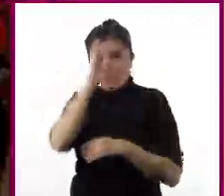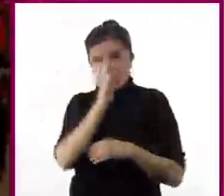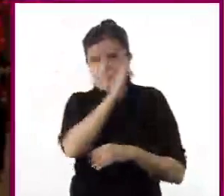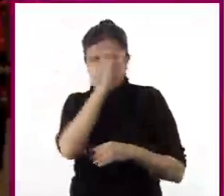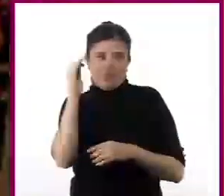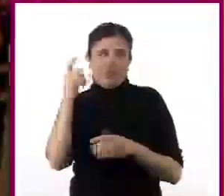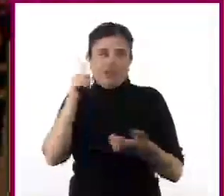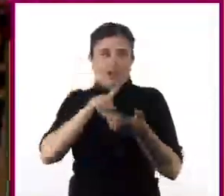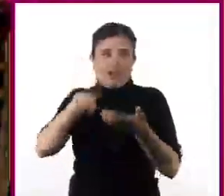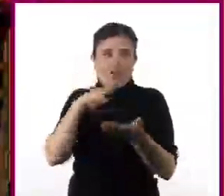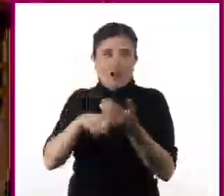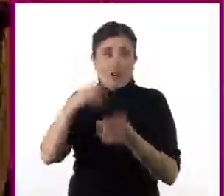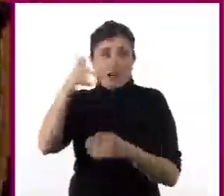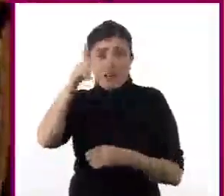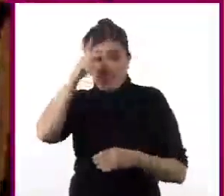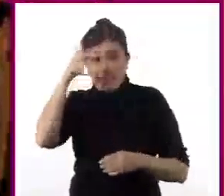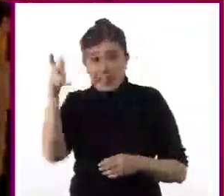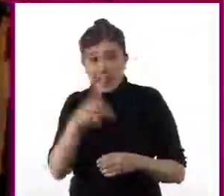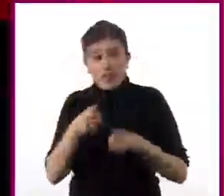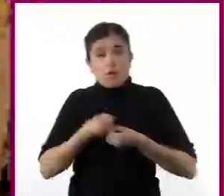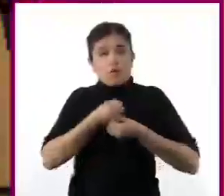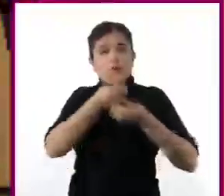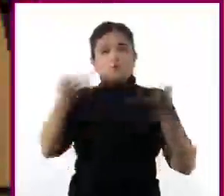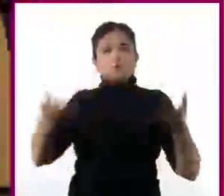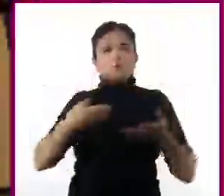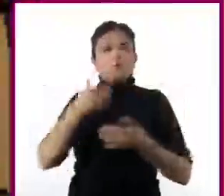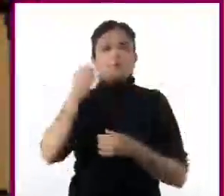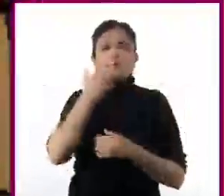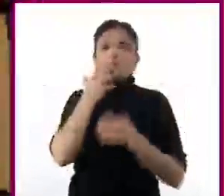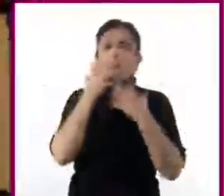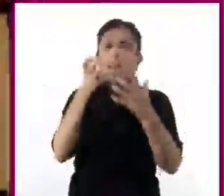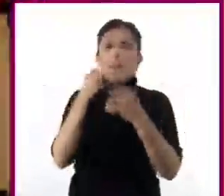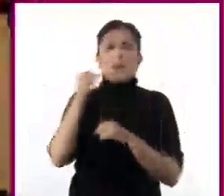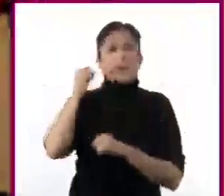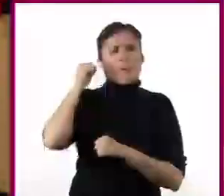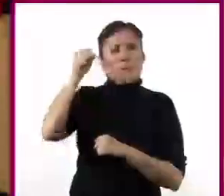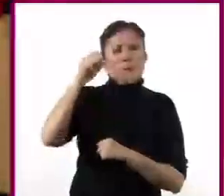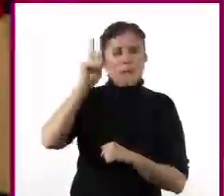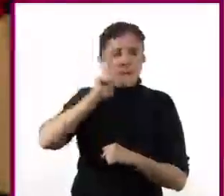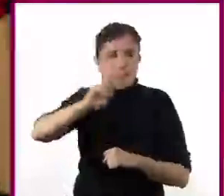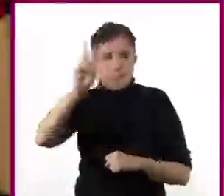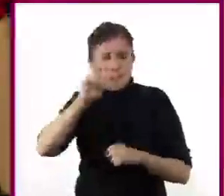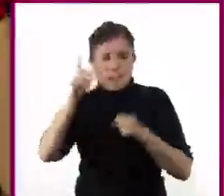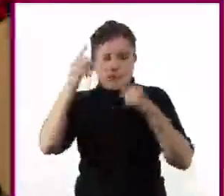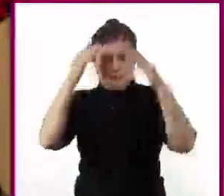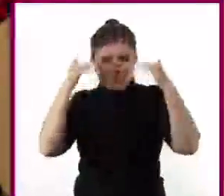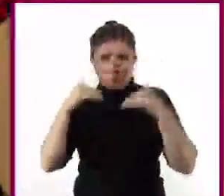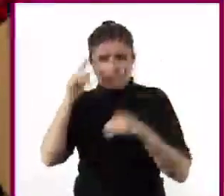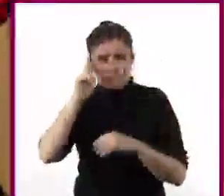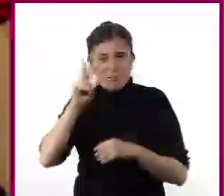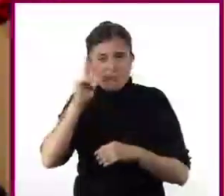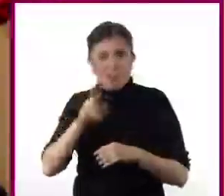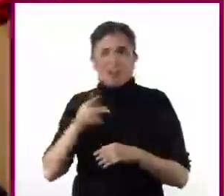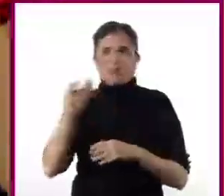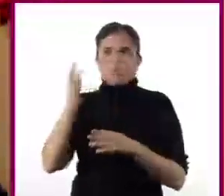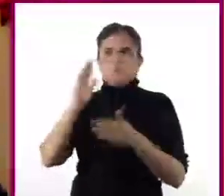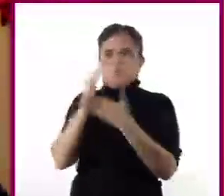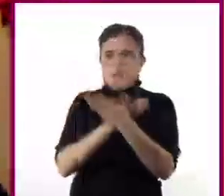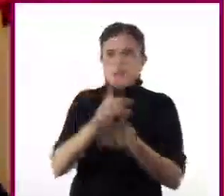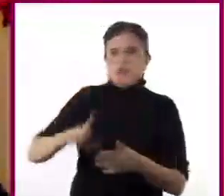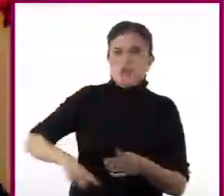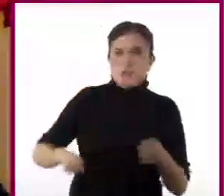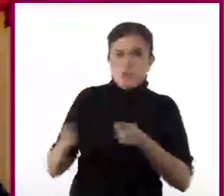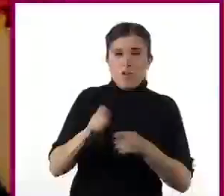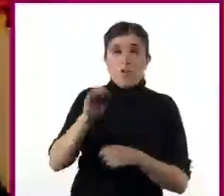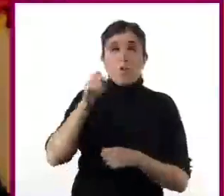y Costilla, tras dar un emotivo sermón, gritó: ¡Viva la Virgen de Guadalupe! ¡Abajo el mal gobierno! ¡Viva